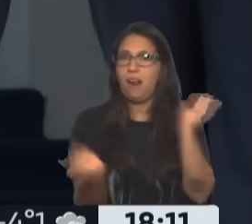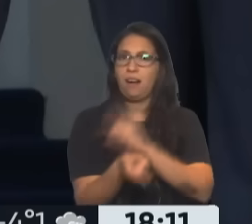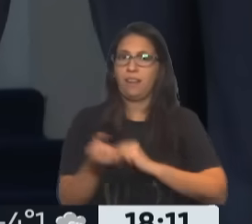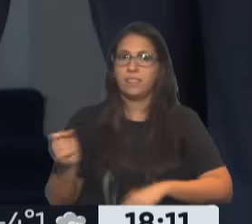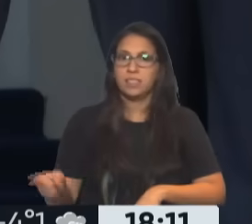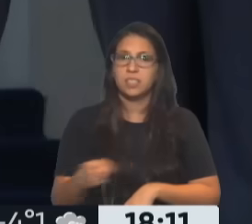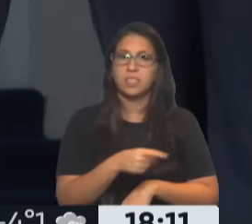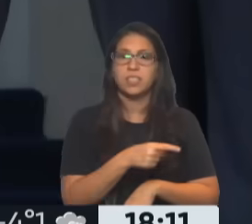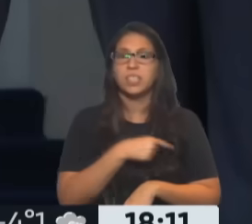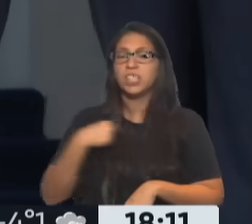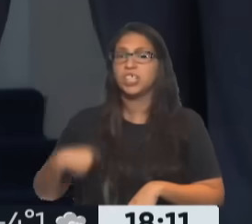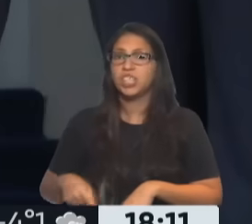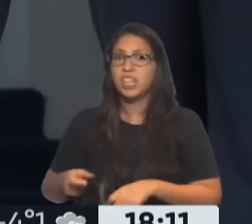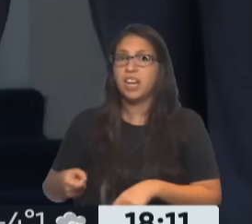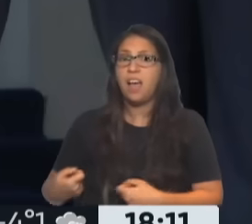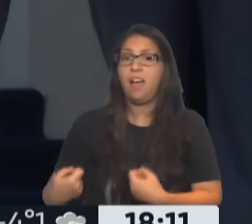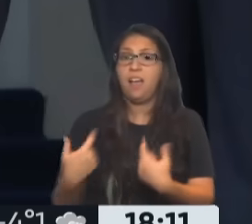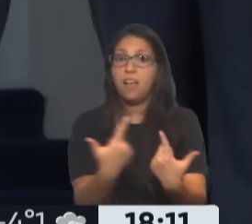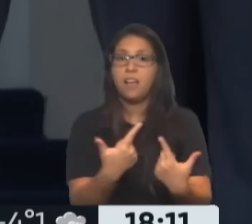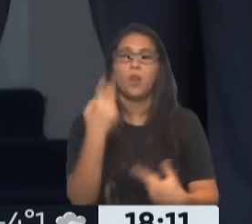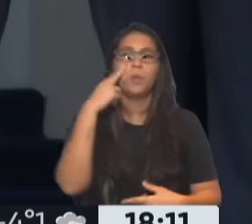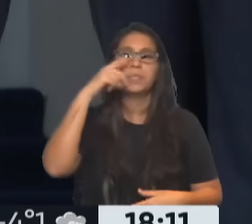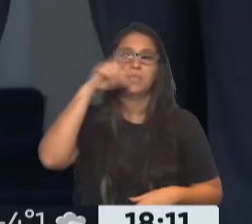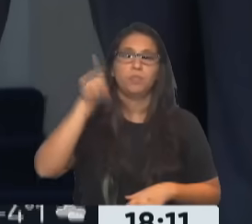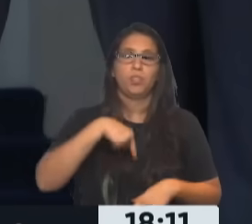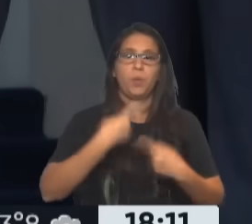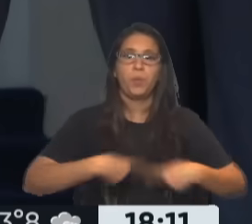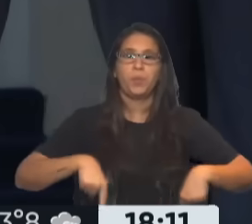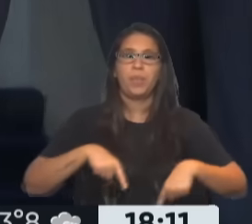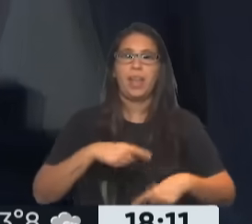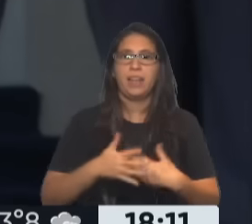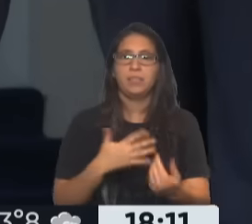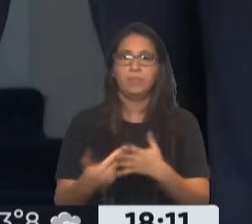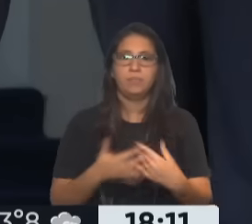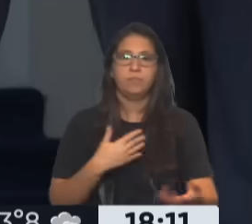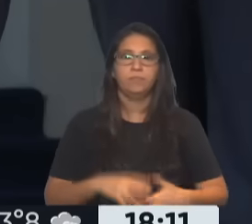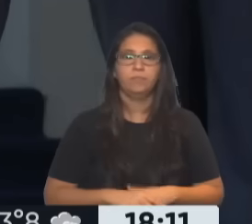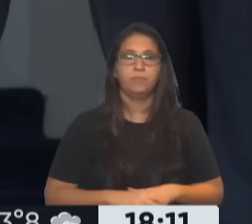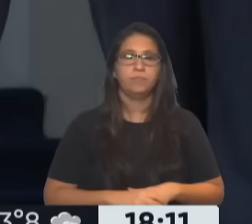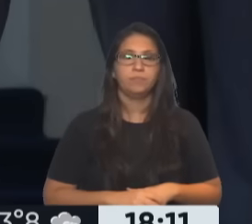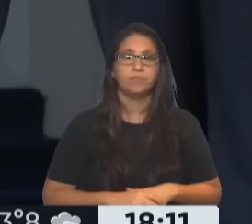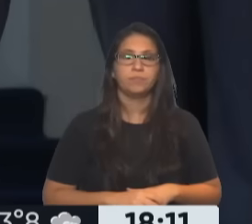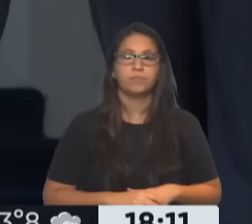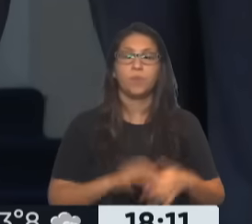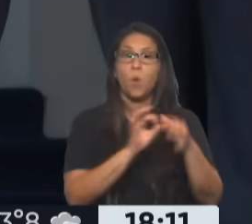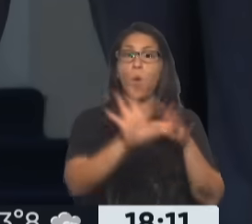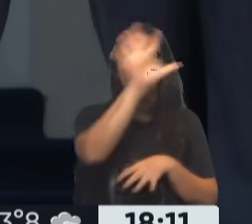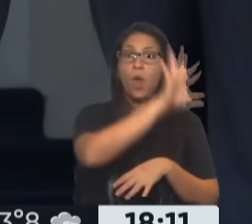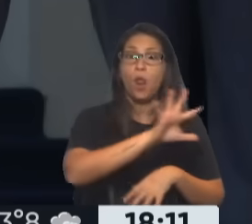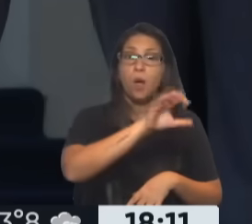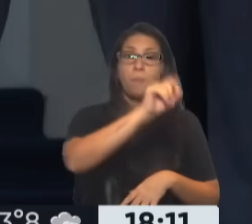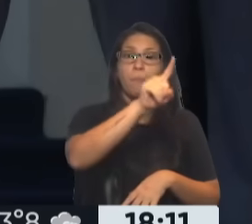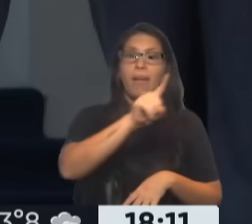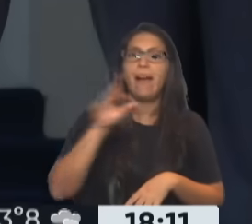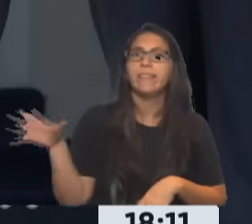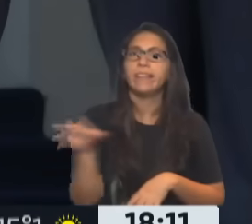importaciones europeas de China, el 97% son bienes manufacturados. La Unión Europea importa de China